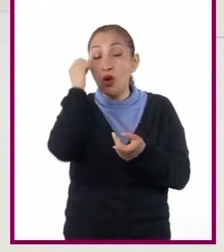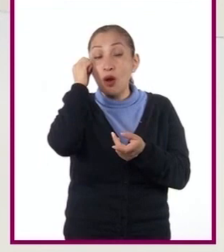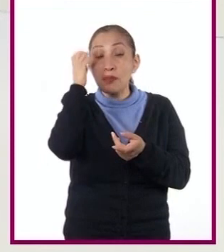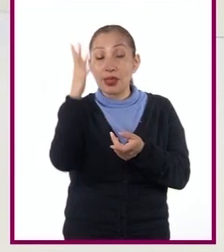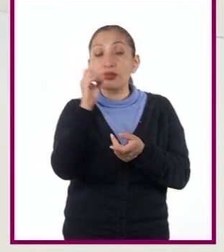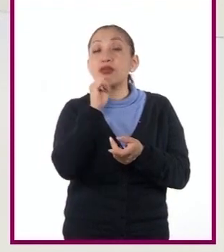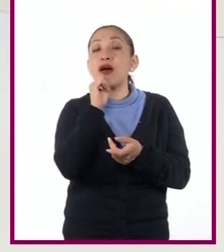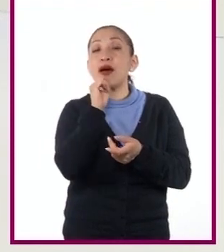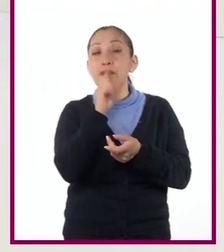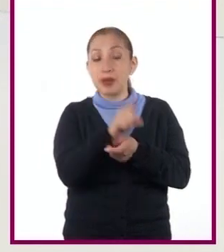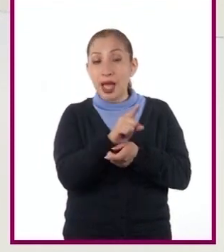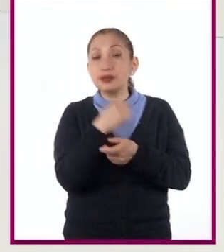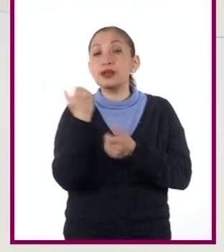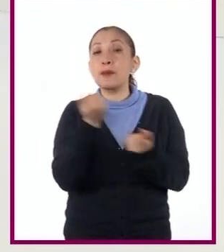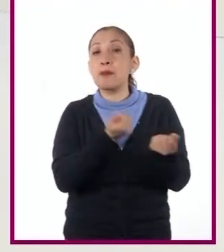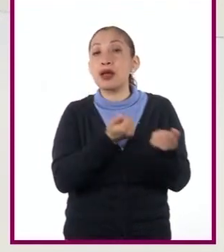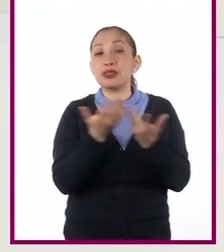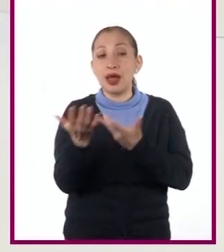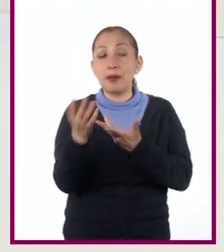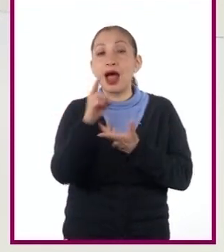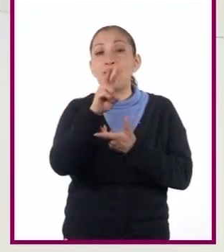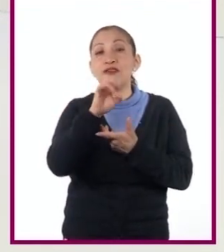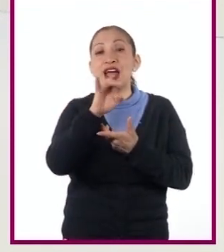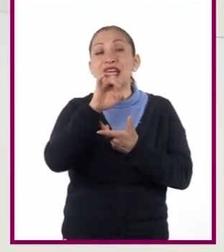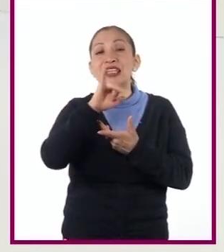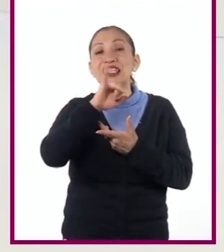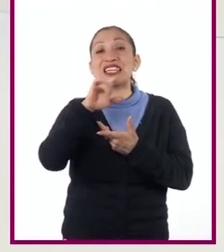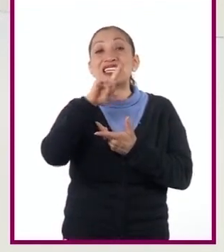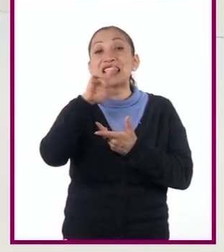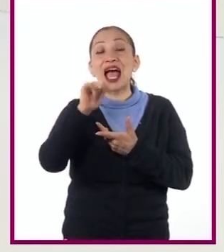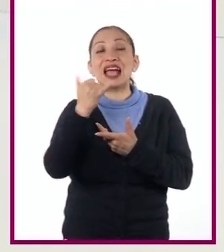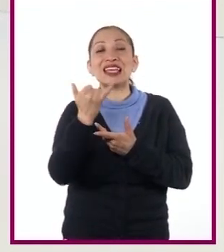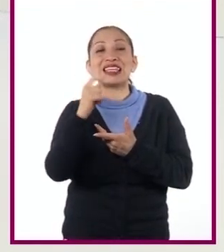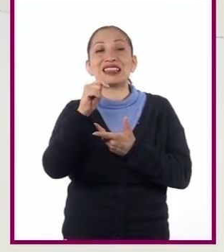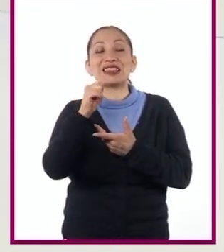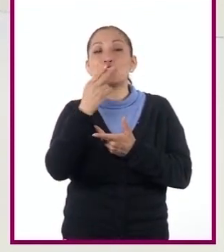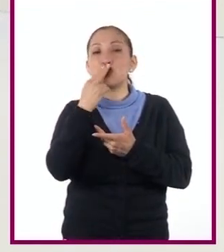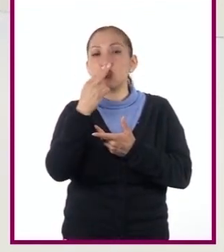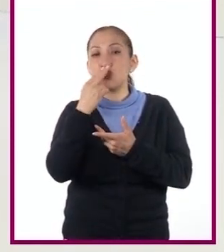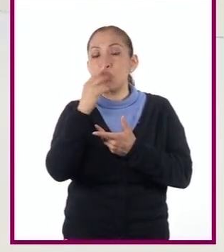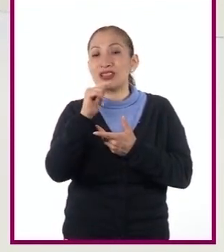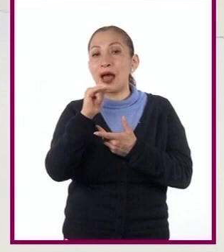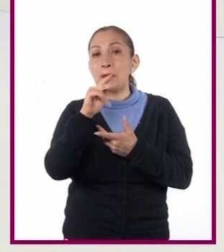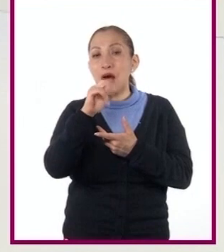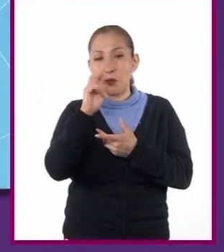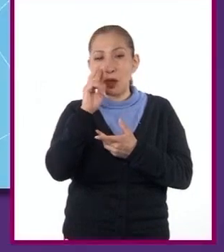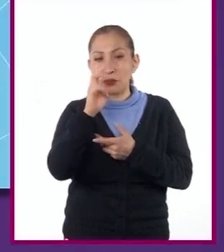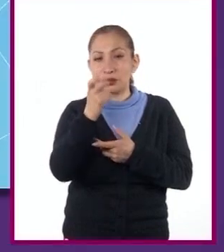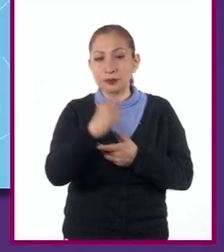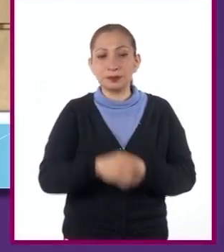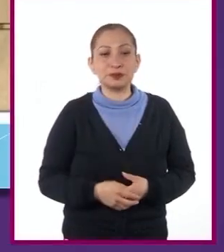que también se enviaba vainilla y tabaco. Vamos a observar el siguiente mapa.